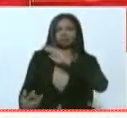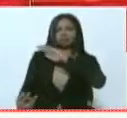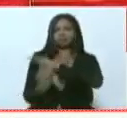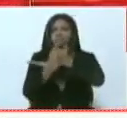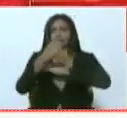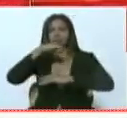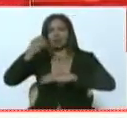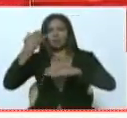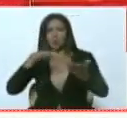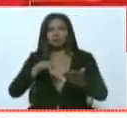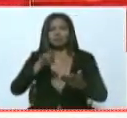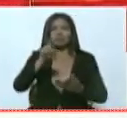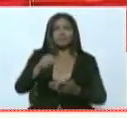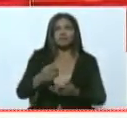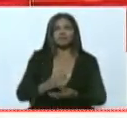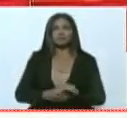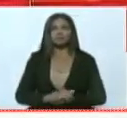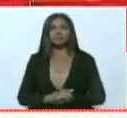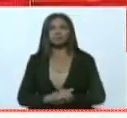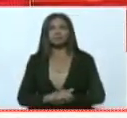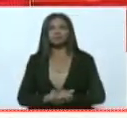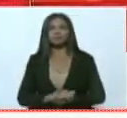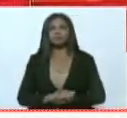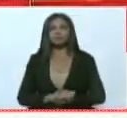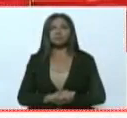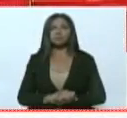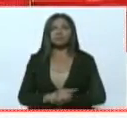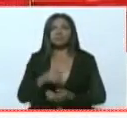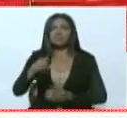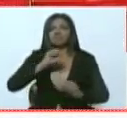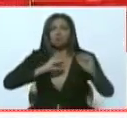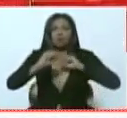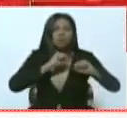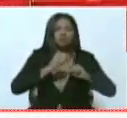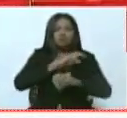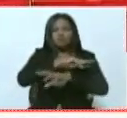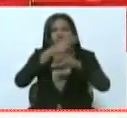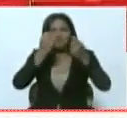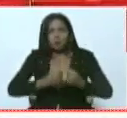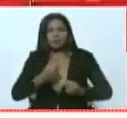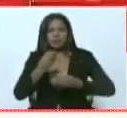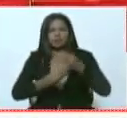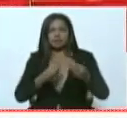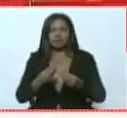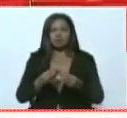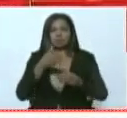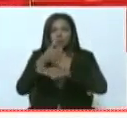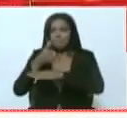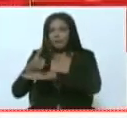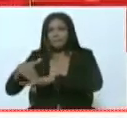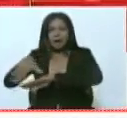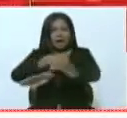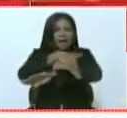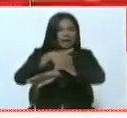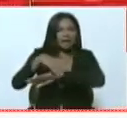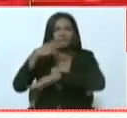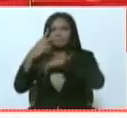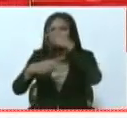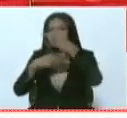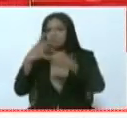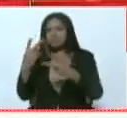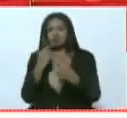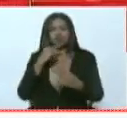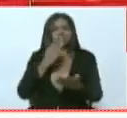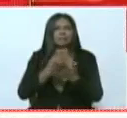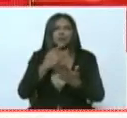la muerte. Este poderoso movimiento que se hizo calle a calle. Yo siempre